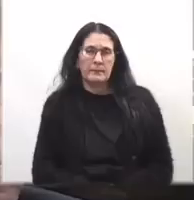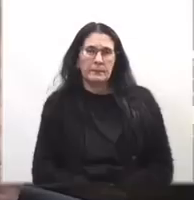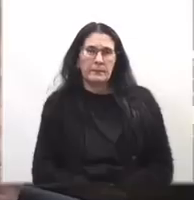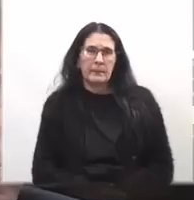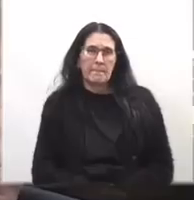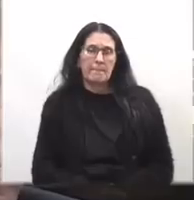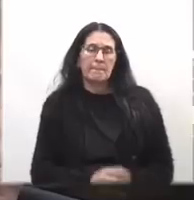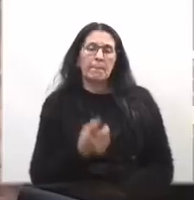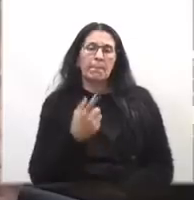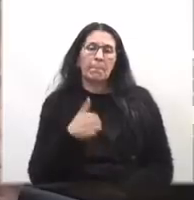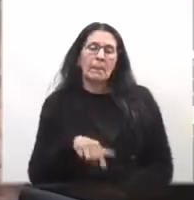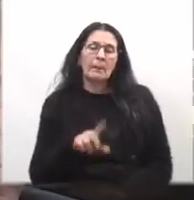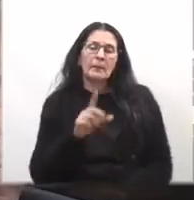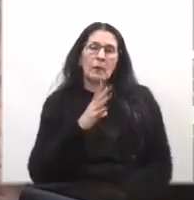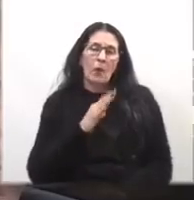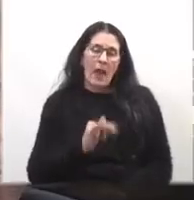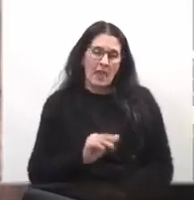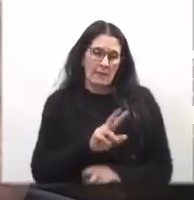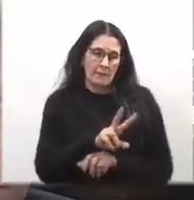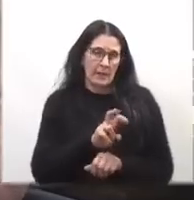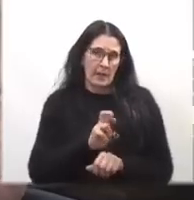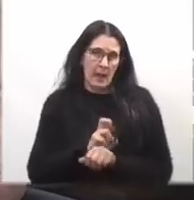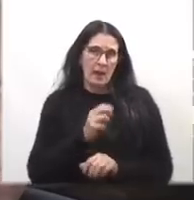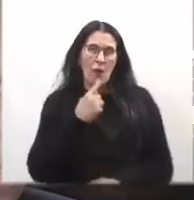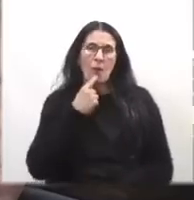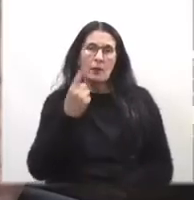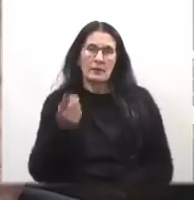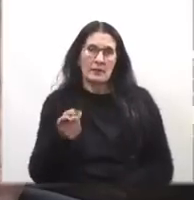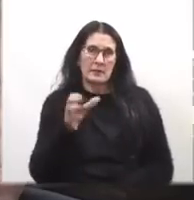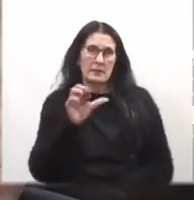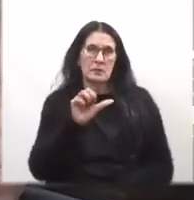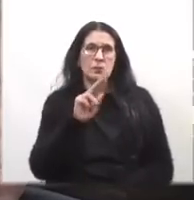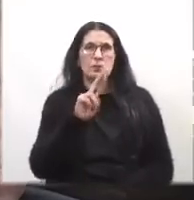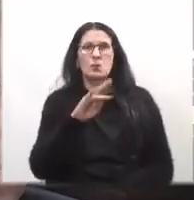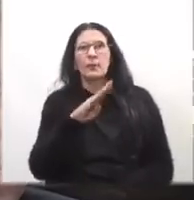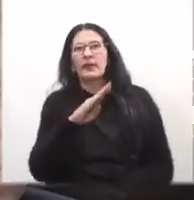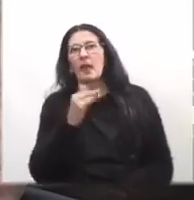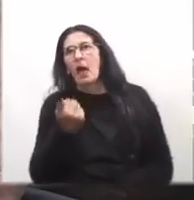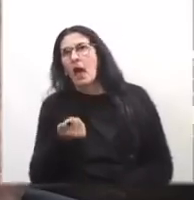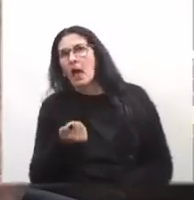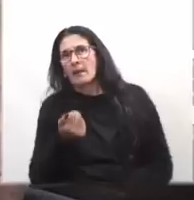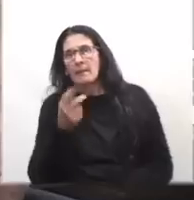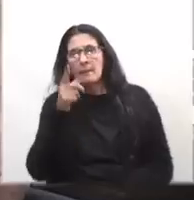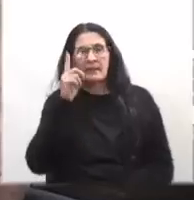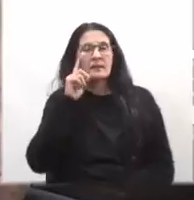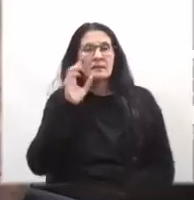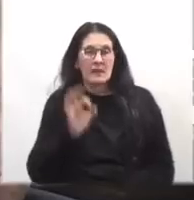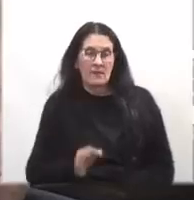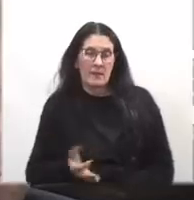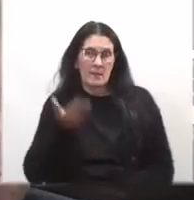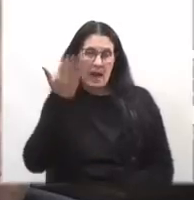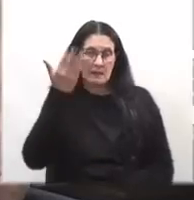Pero hay fiscales que como lo dijo el fiscal subía, que es la persona que no sé si está en sala, creo que no, pero es el que más sabe acá,